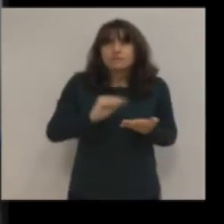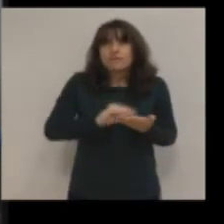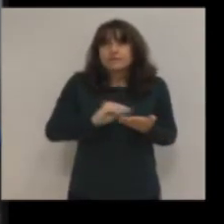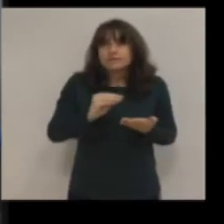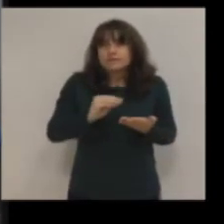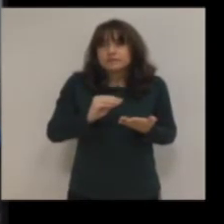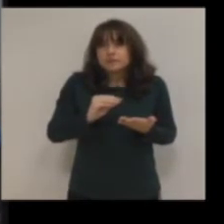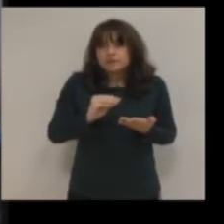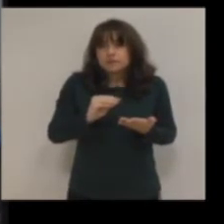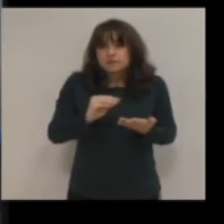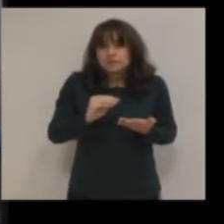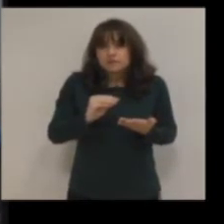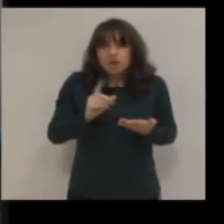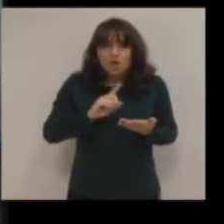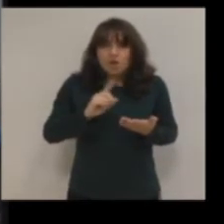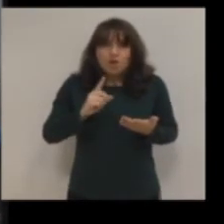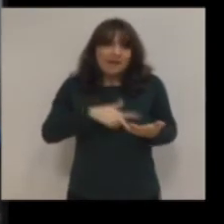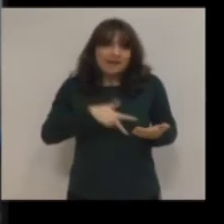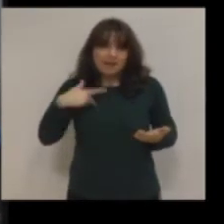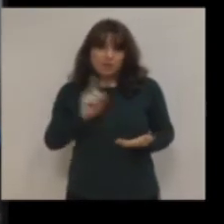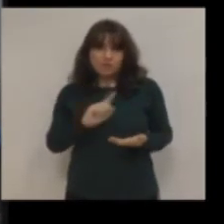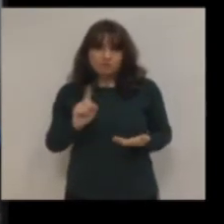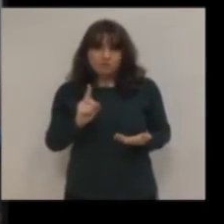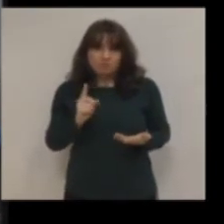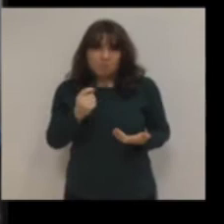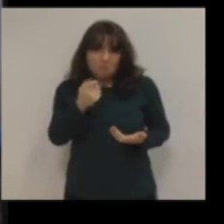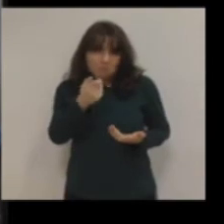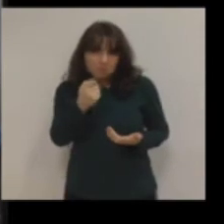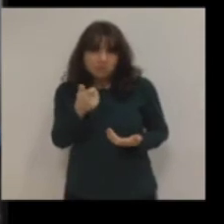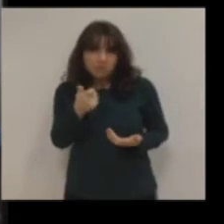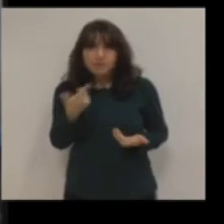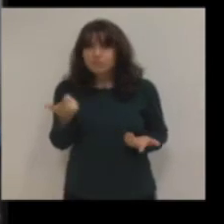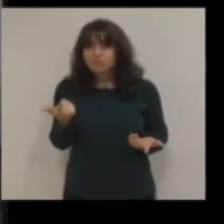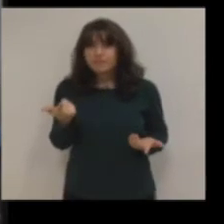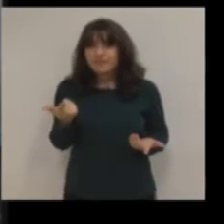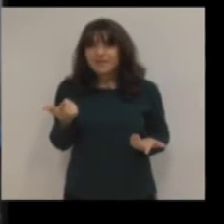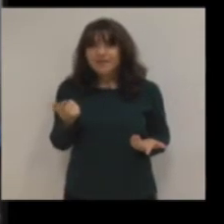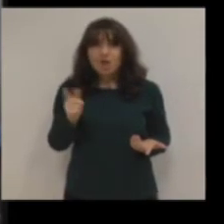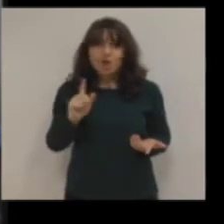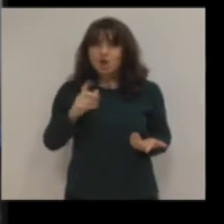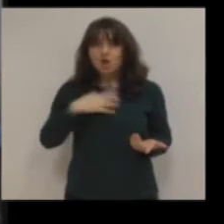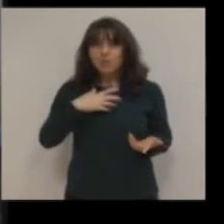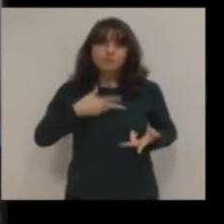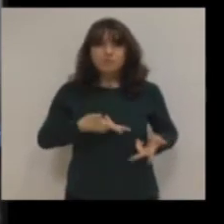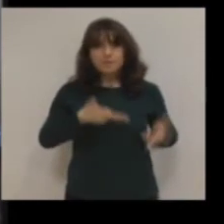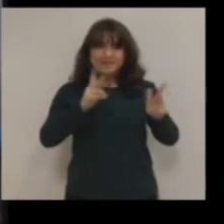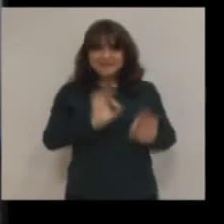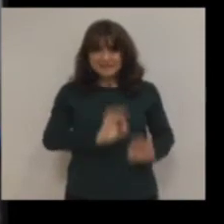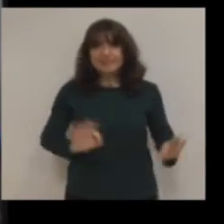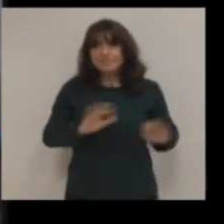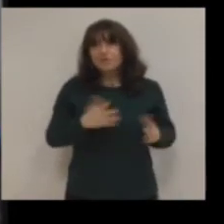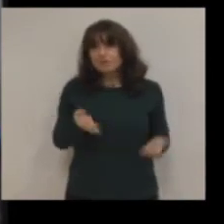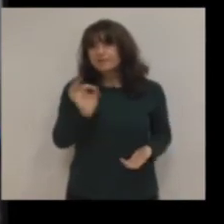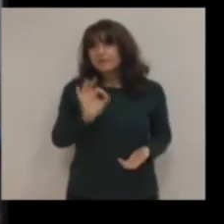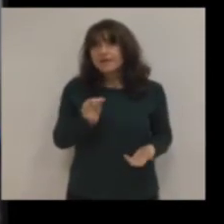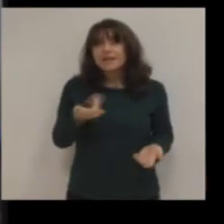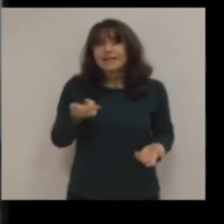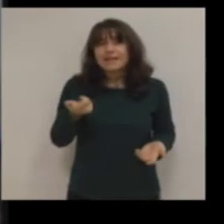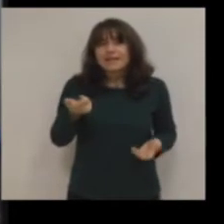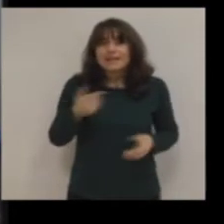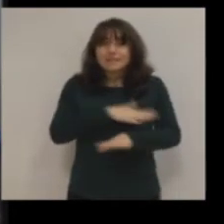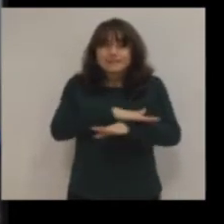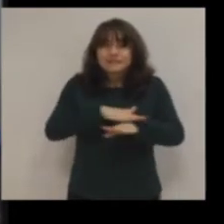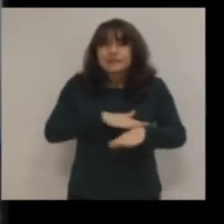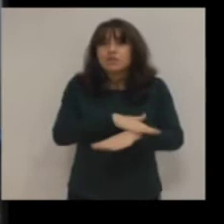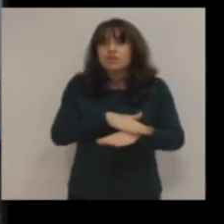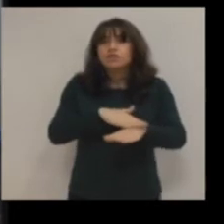los menores, pero existen. Lo que pasa es que no podemos permitirnos ninguno, pero Lo que es cierto es que con carácter general la Administración en este